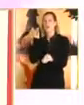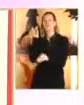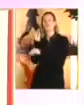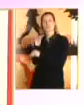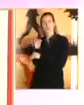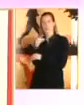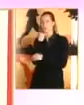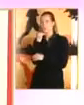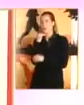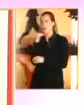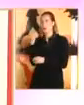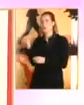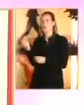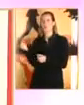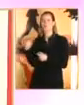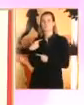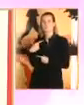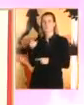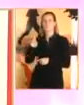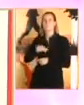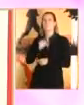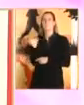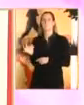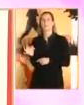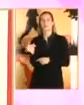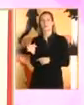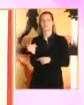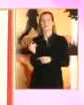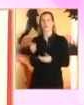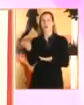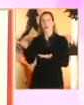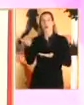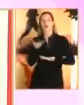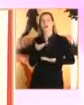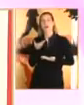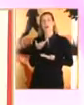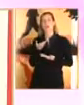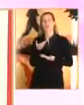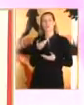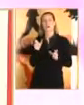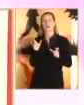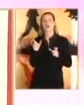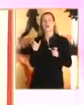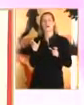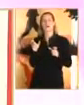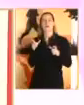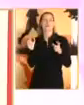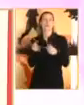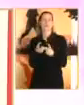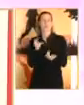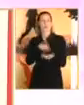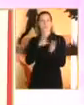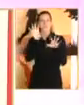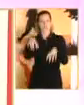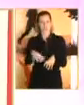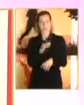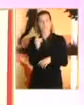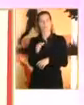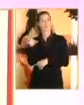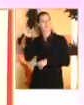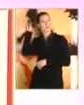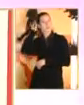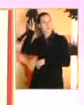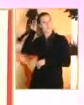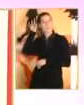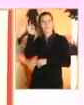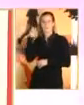luego, aparte, pues también alguna ayuda de la Junta de Castilla y León, y haciendo el implante, pues es una